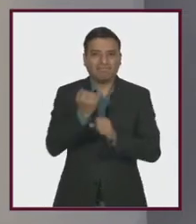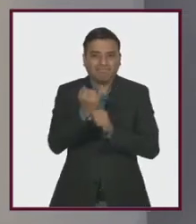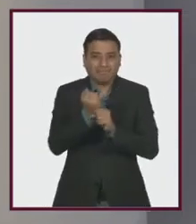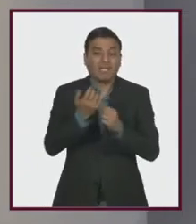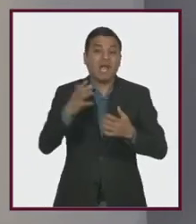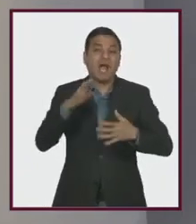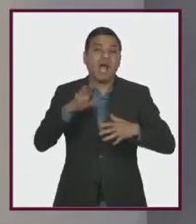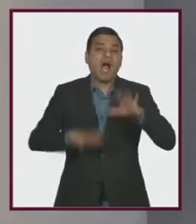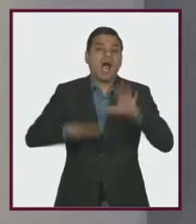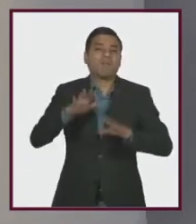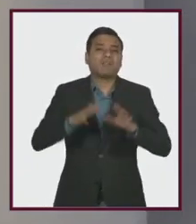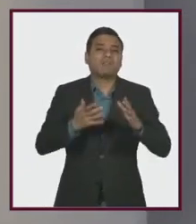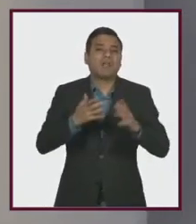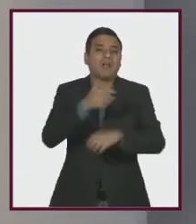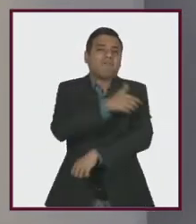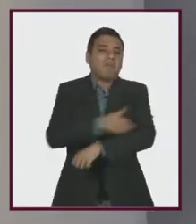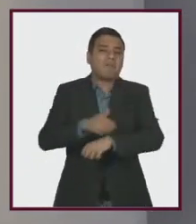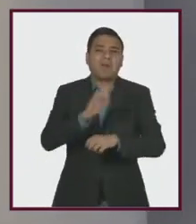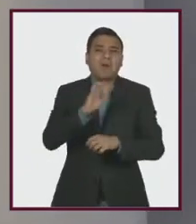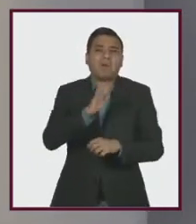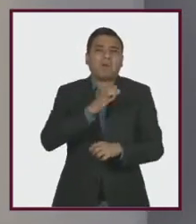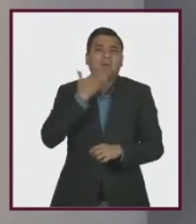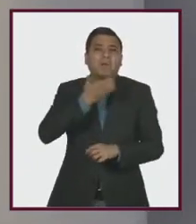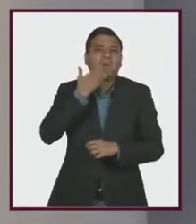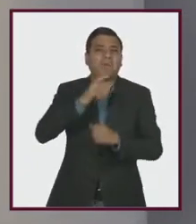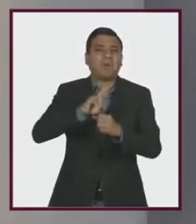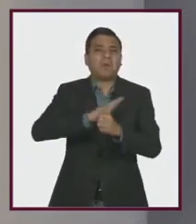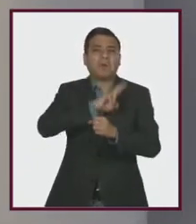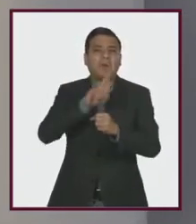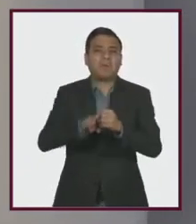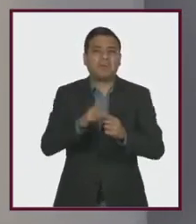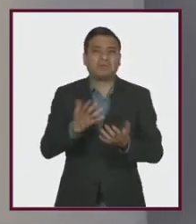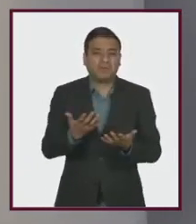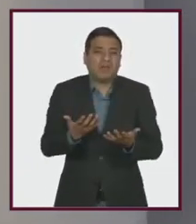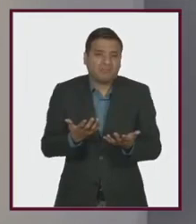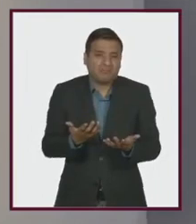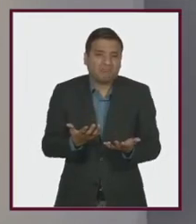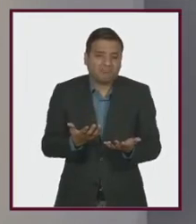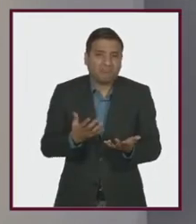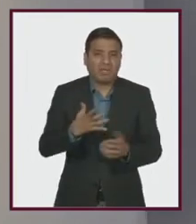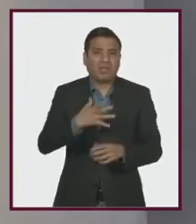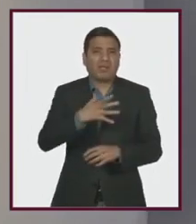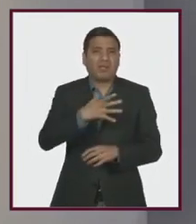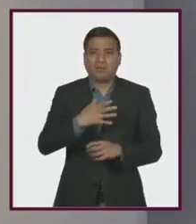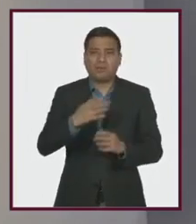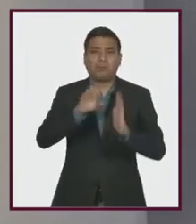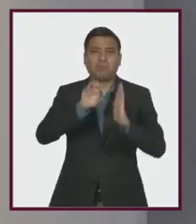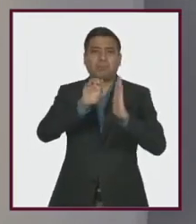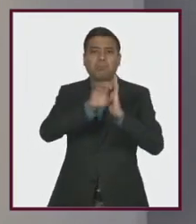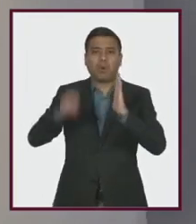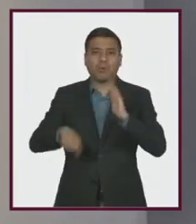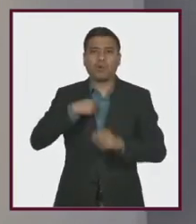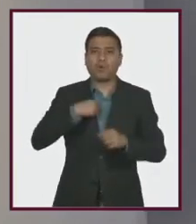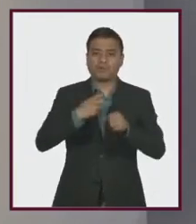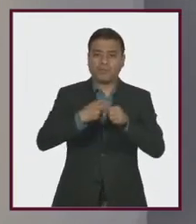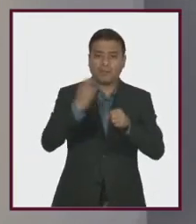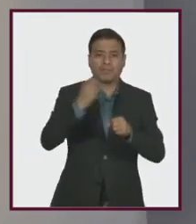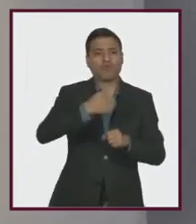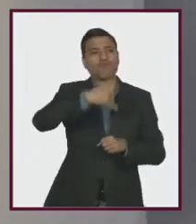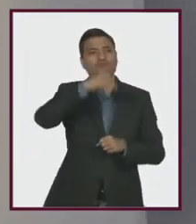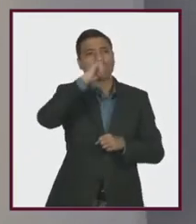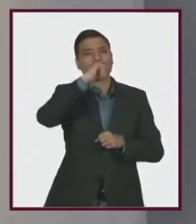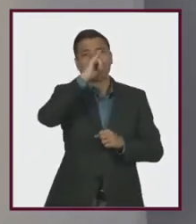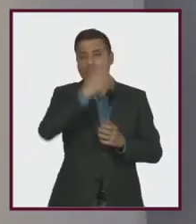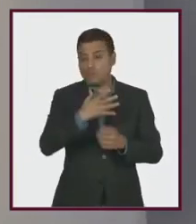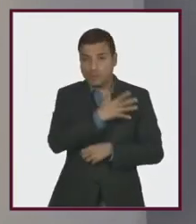consumos y entonces eso hace que pues parezca mucho más fácil que mi hijo se beba una cerveza conmigo a que se la beba solo, o que qué más